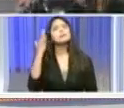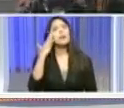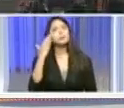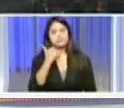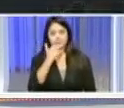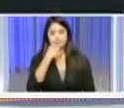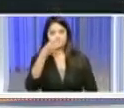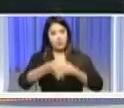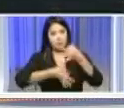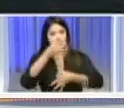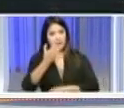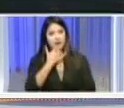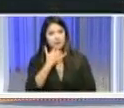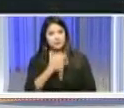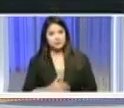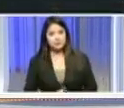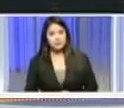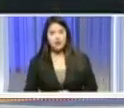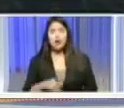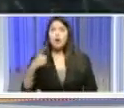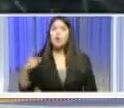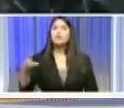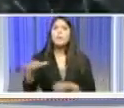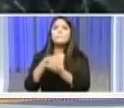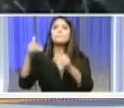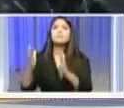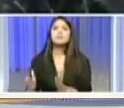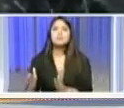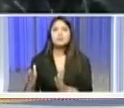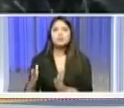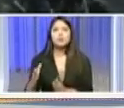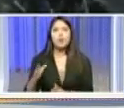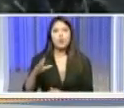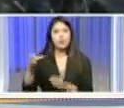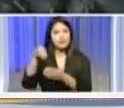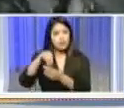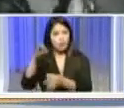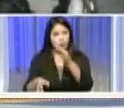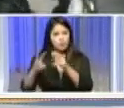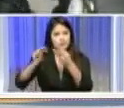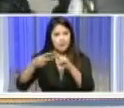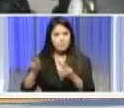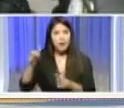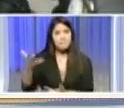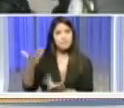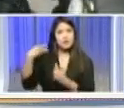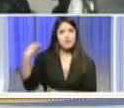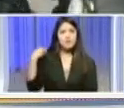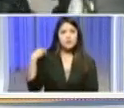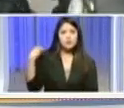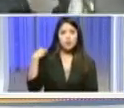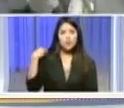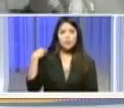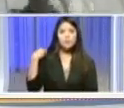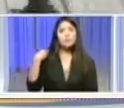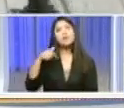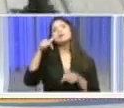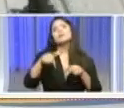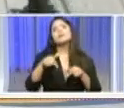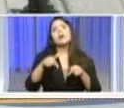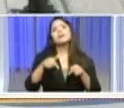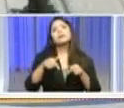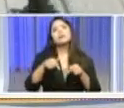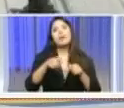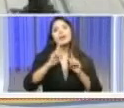cosa, me informaba el ministro González López, que en todo este corredor que va desde los sin